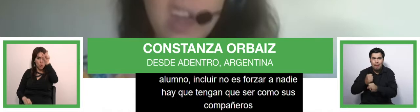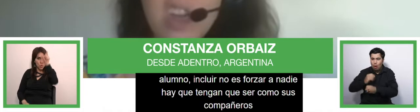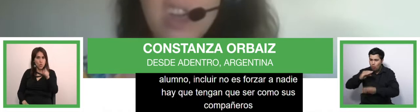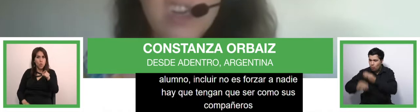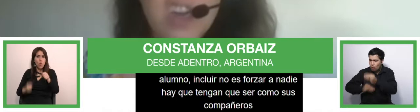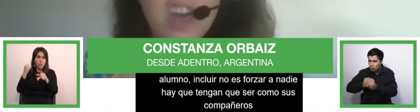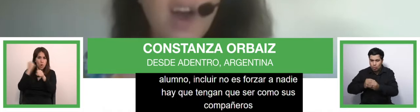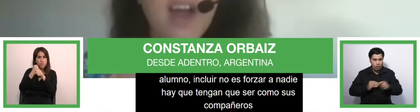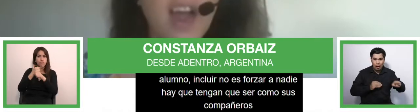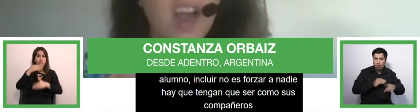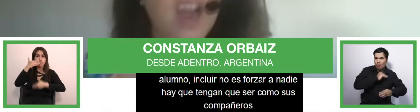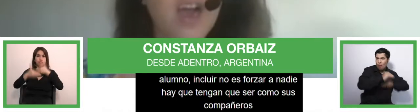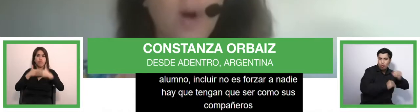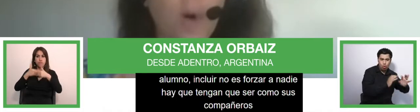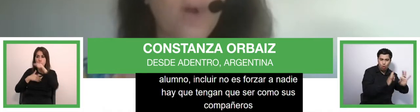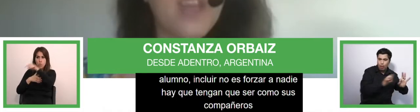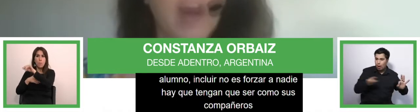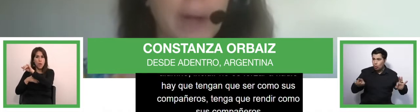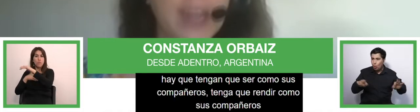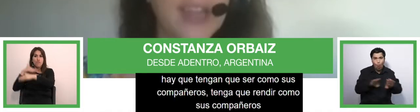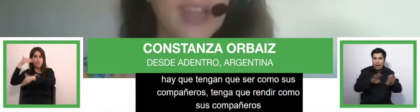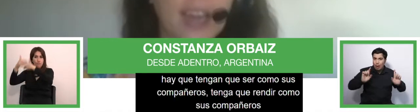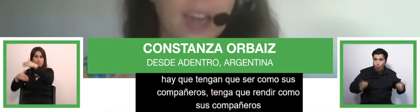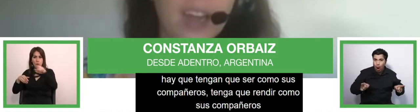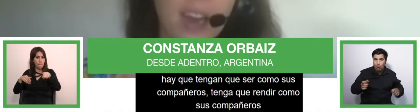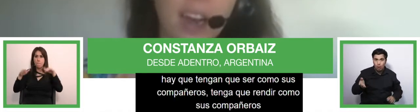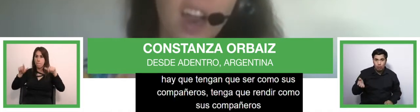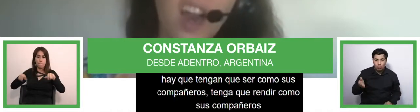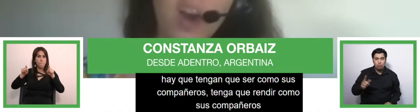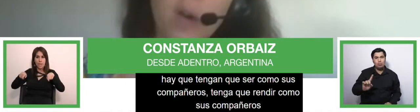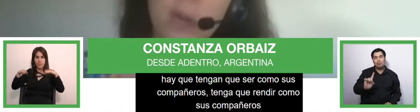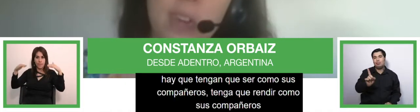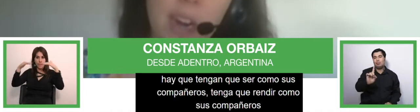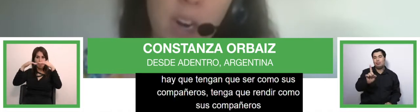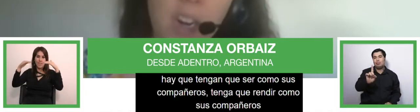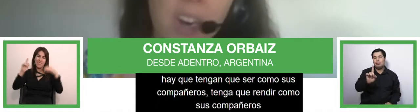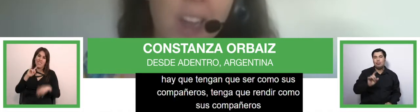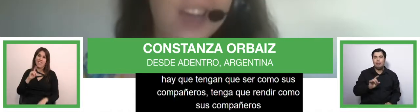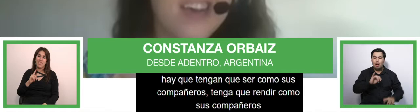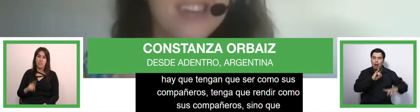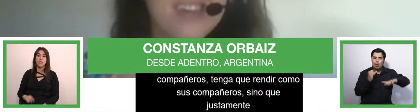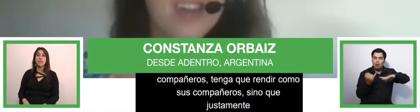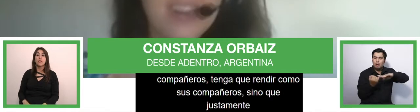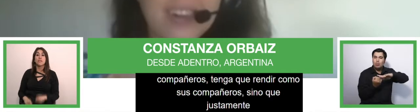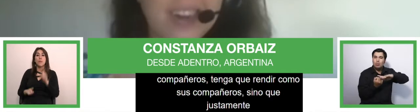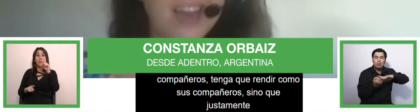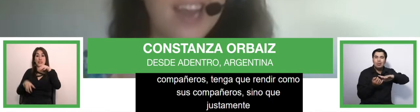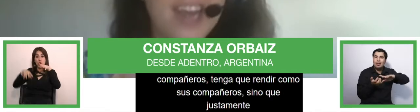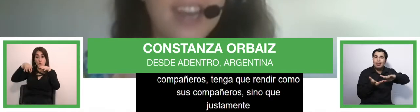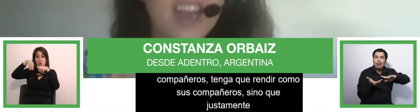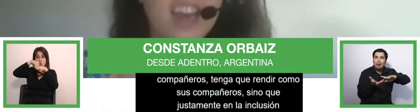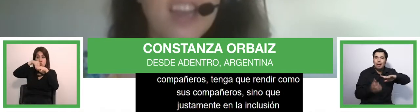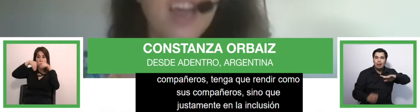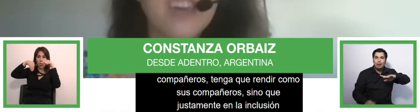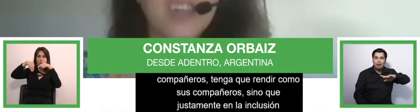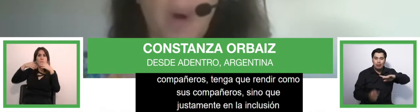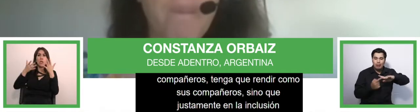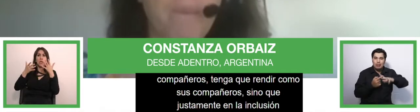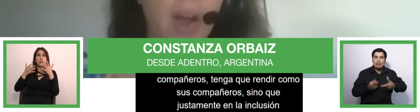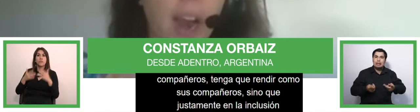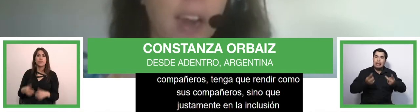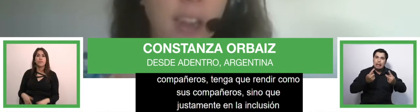compañeros, sino que justamente en la inclusión se